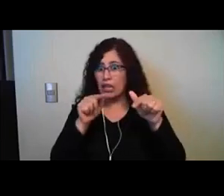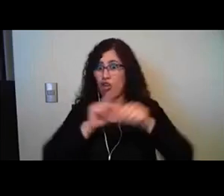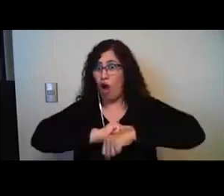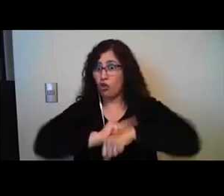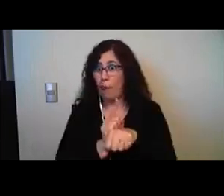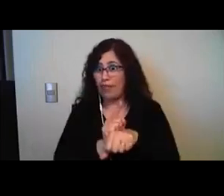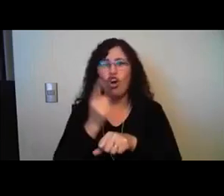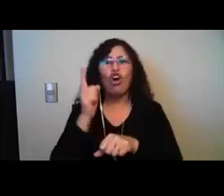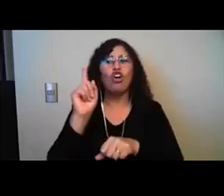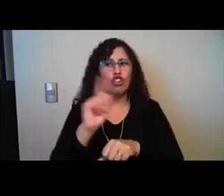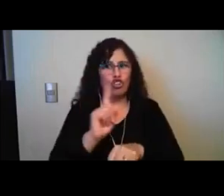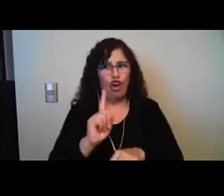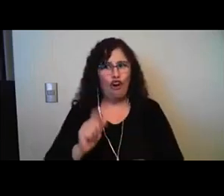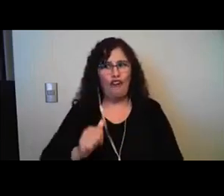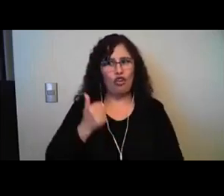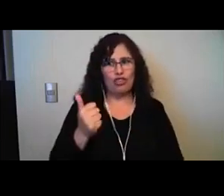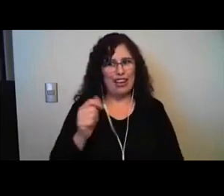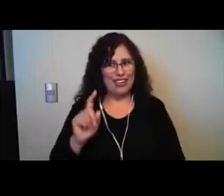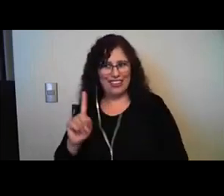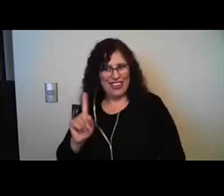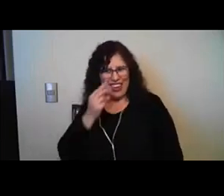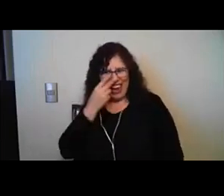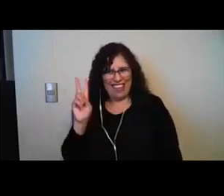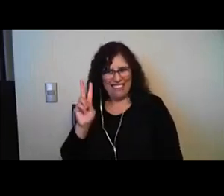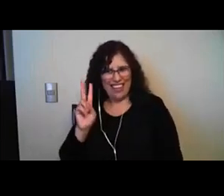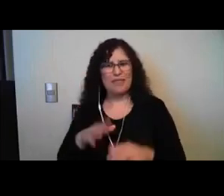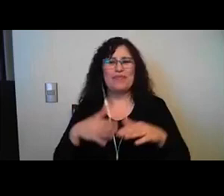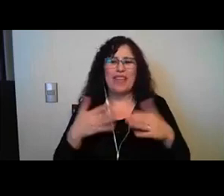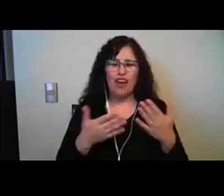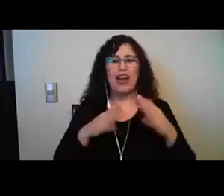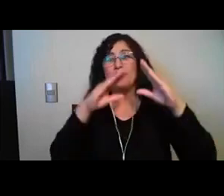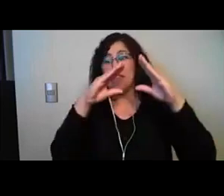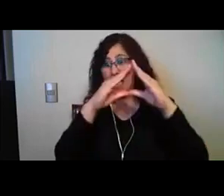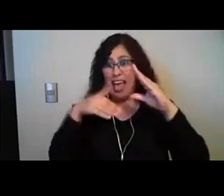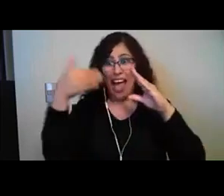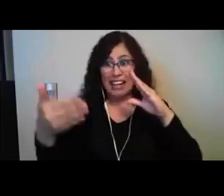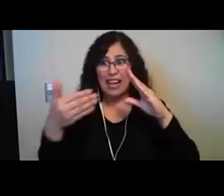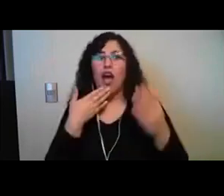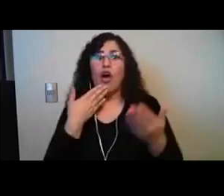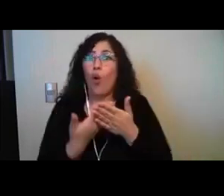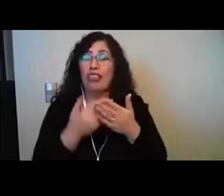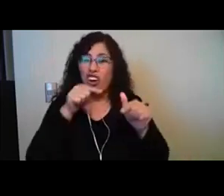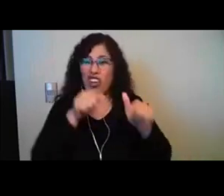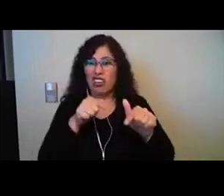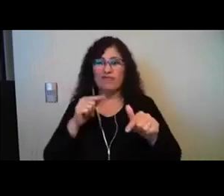involuntarios. Entonces, el sistema motor extrapiramidal se manifiesta cuando está alterado a través